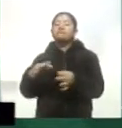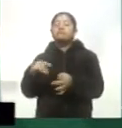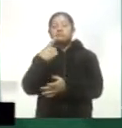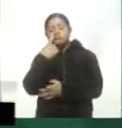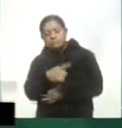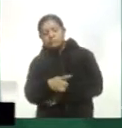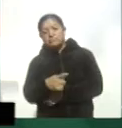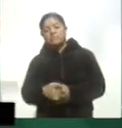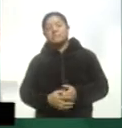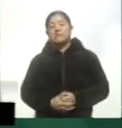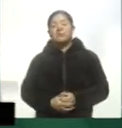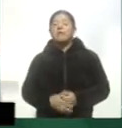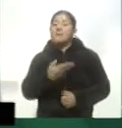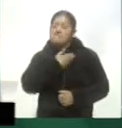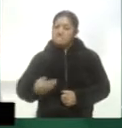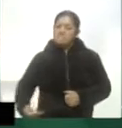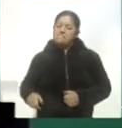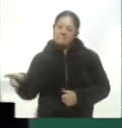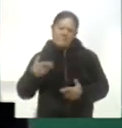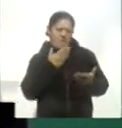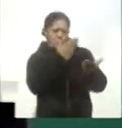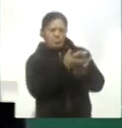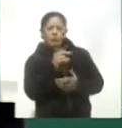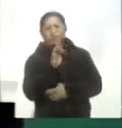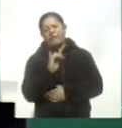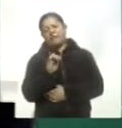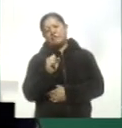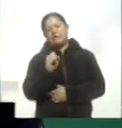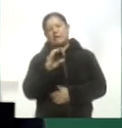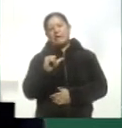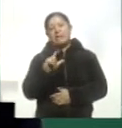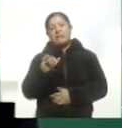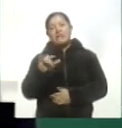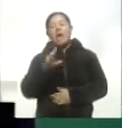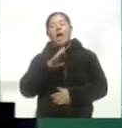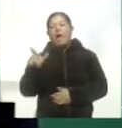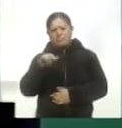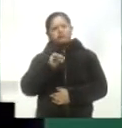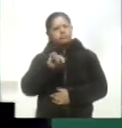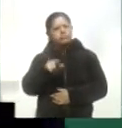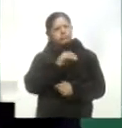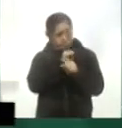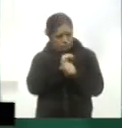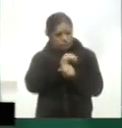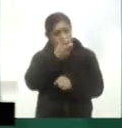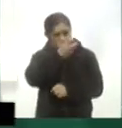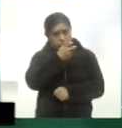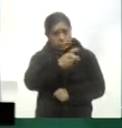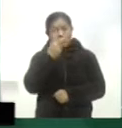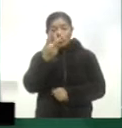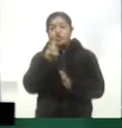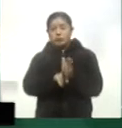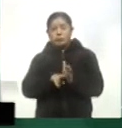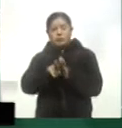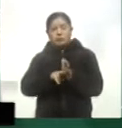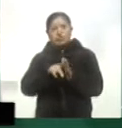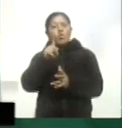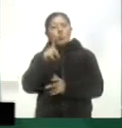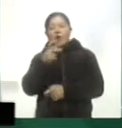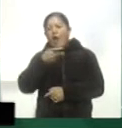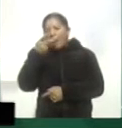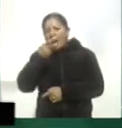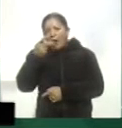presidente Andrés Manuel López Obrador propuso a la Fiscalía General de la República que tome en sus manos la investigación acerca de dos videos y una grabación de